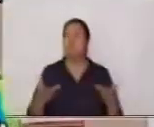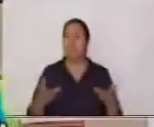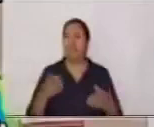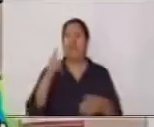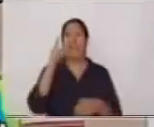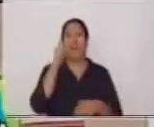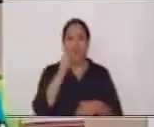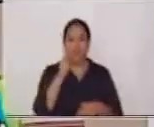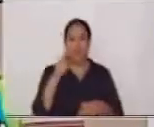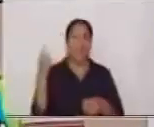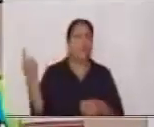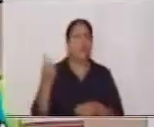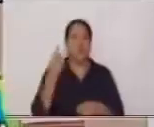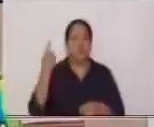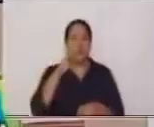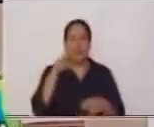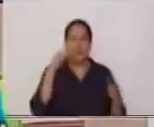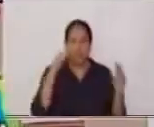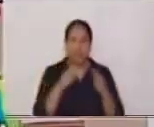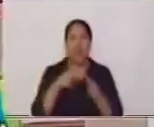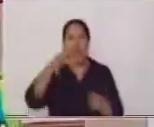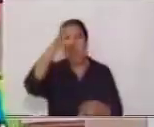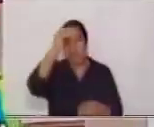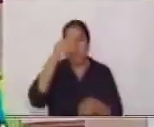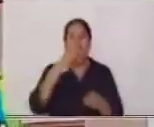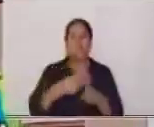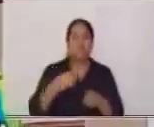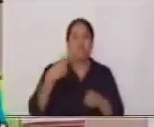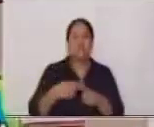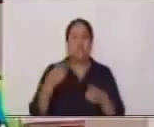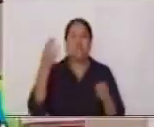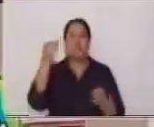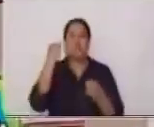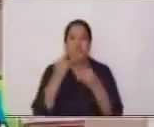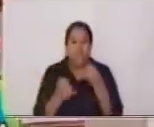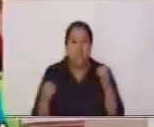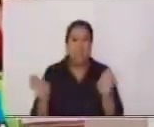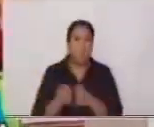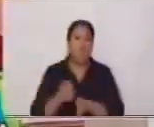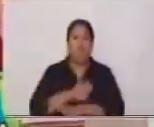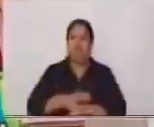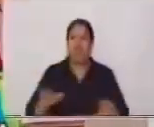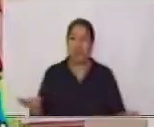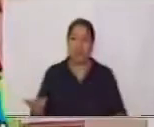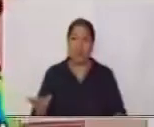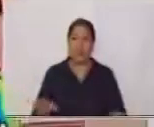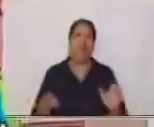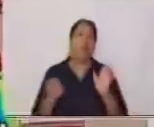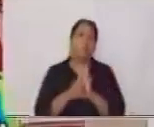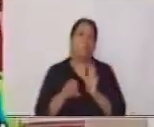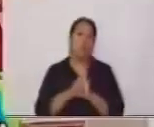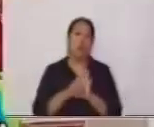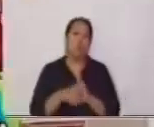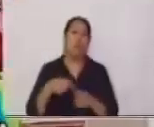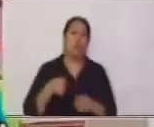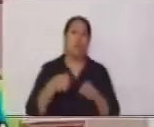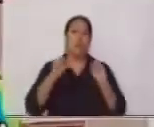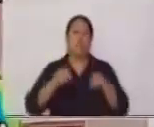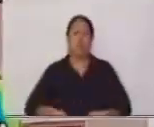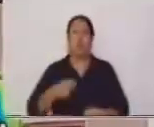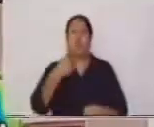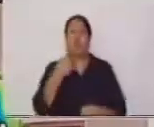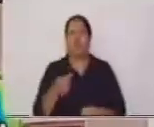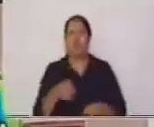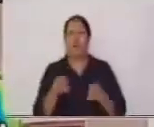para narrar y para cerrar la información. Por ejemplo, se me ocurre que para cerrar mi narración de la muñeca puede ser,